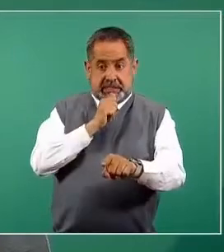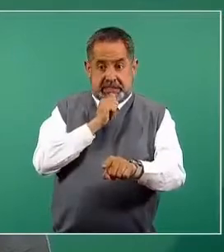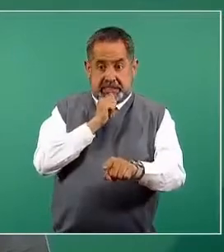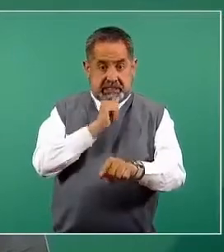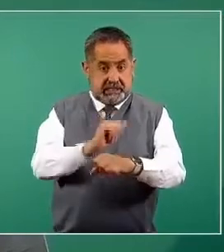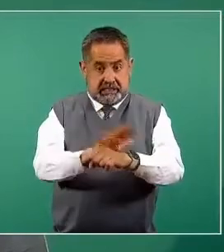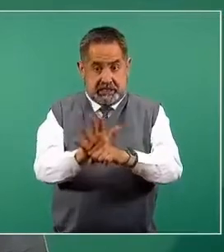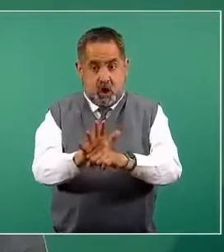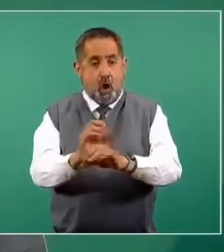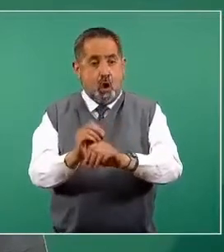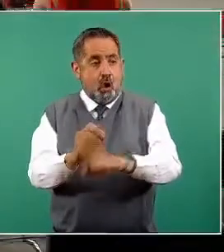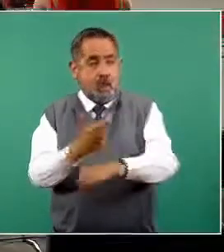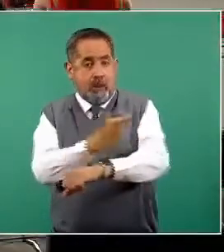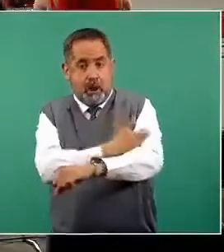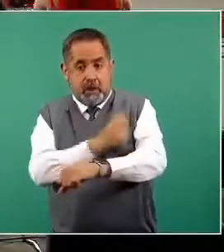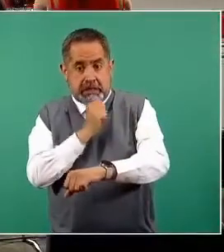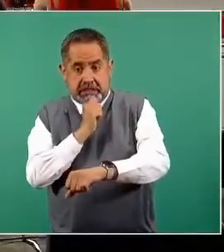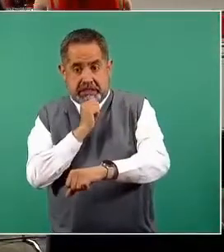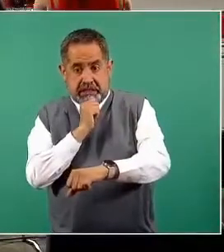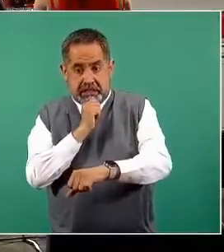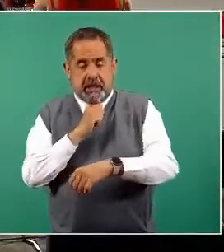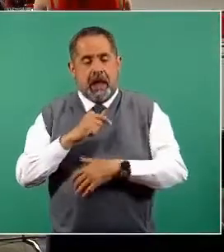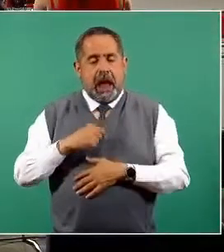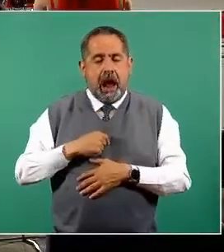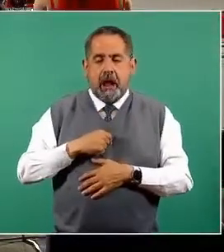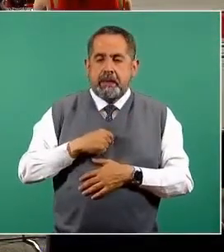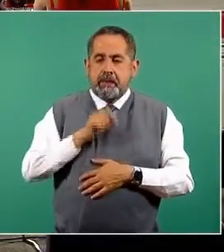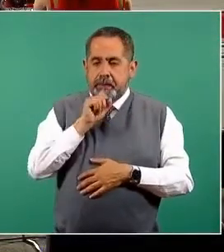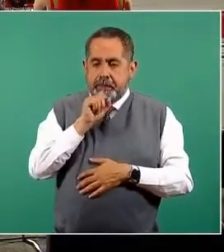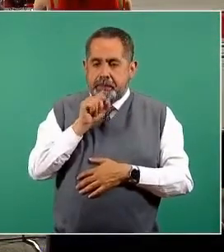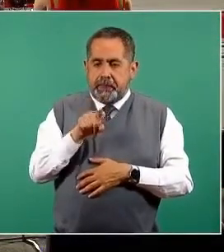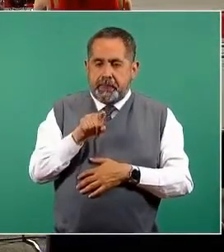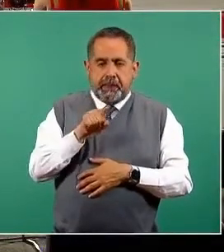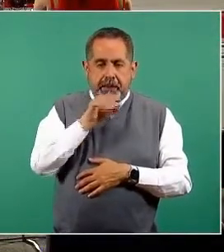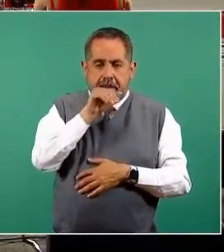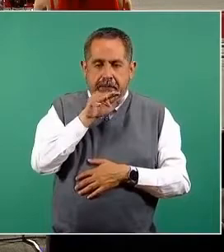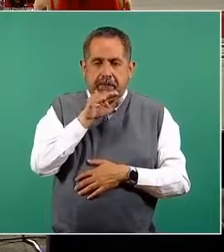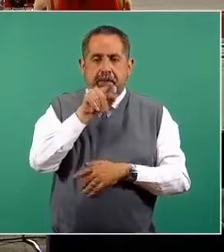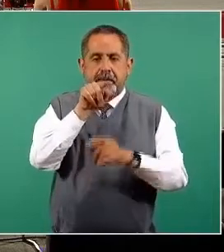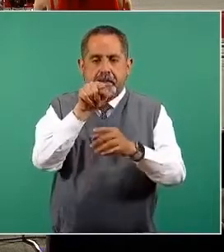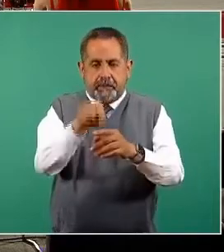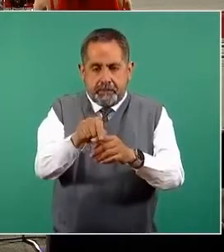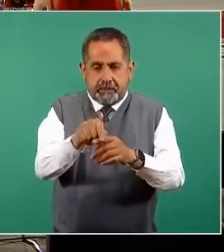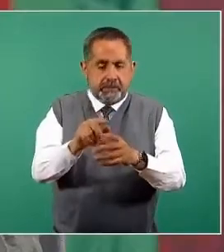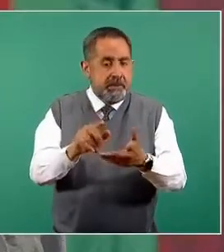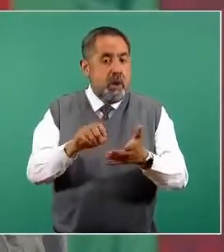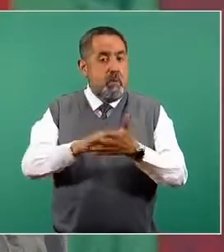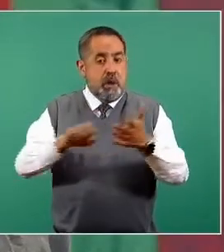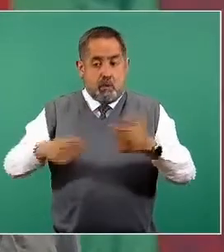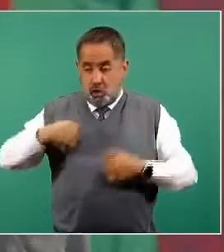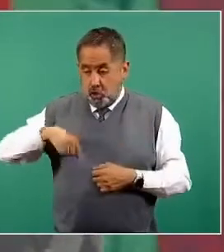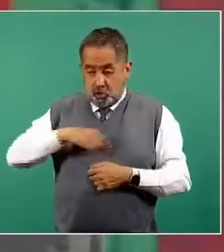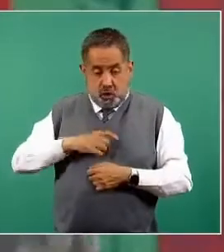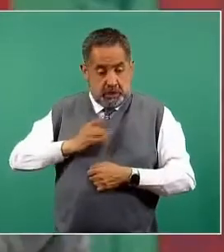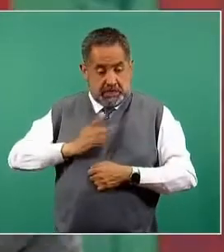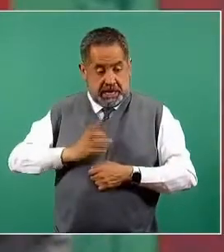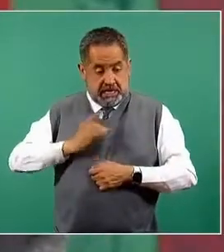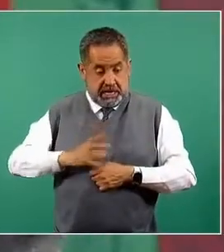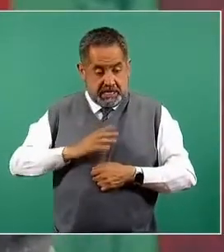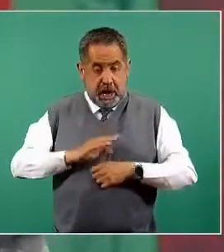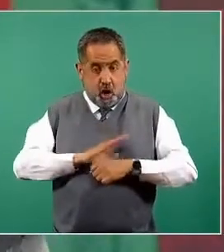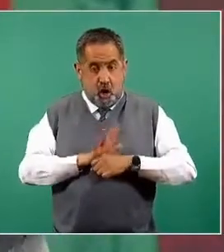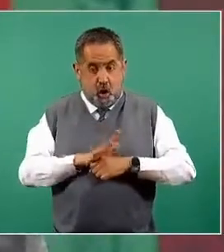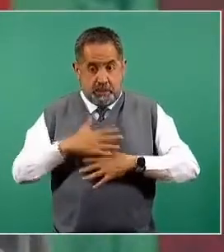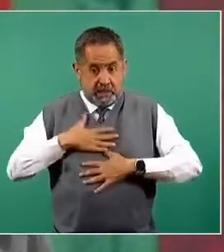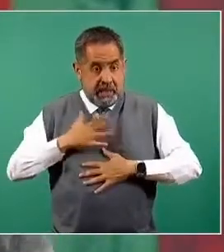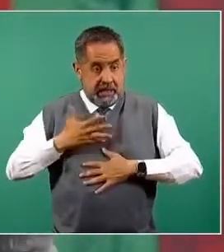o no han sido vacunadas. Hasta ahora se sabe que quienes ya tuvimos COVID tenemos, al menos